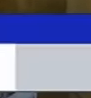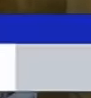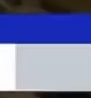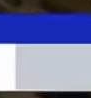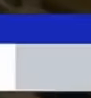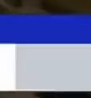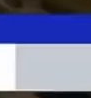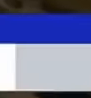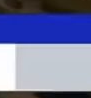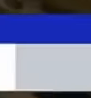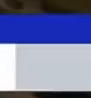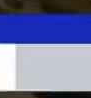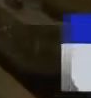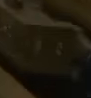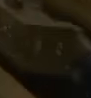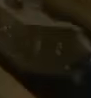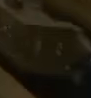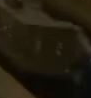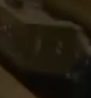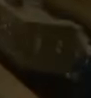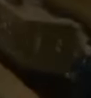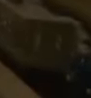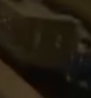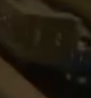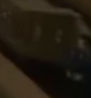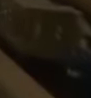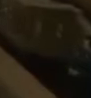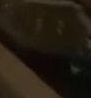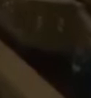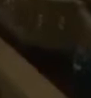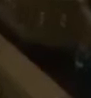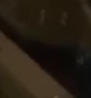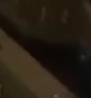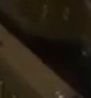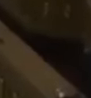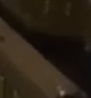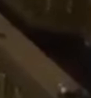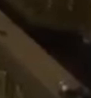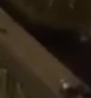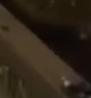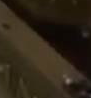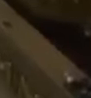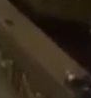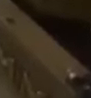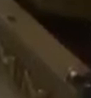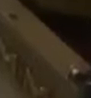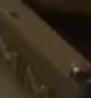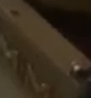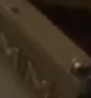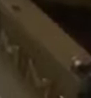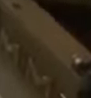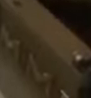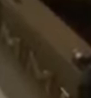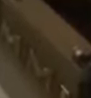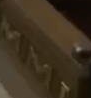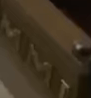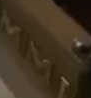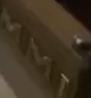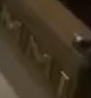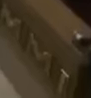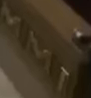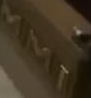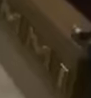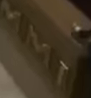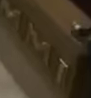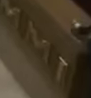para incluirlos entre los asuntos del orden del día. Cuarto, comunicación suscrita por el diputado Yolmar José Gudiño Paradas, mediante la